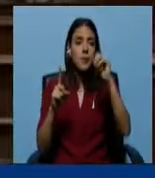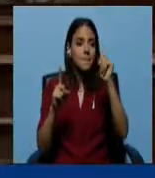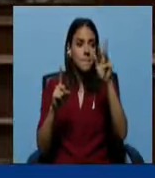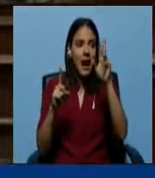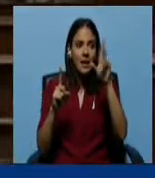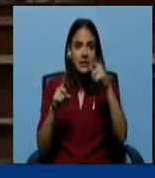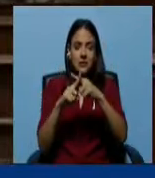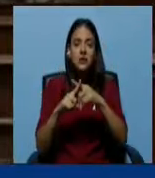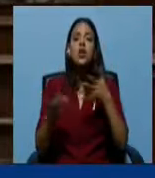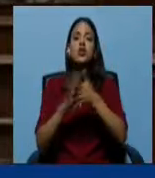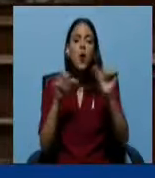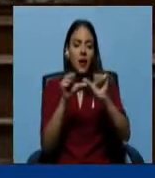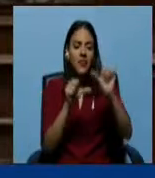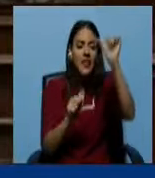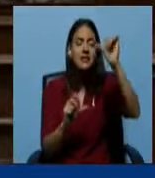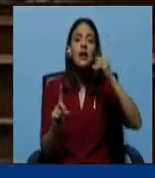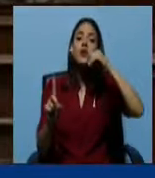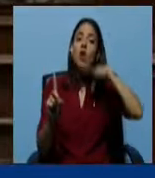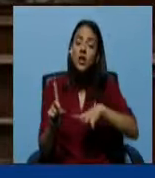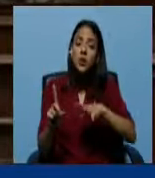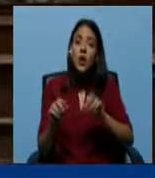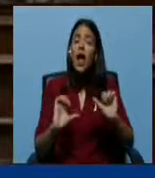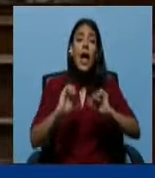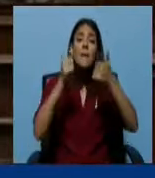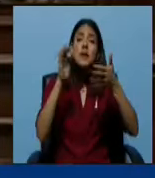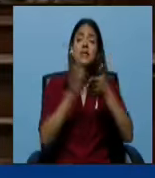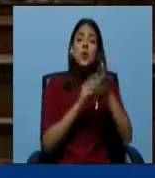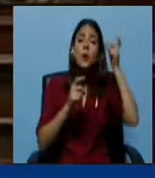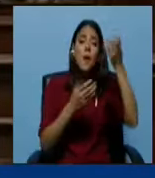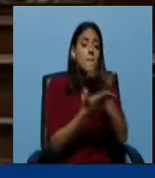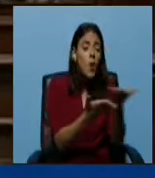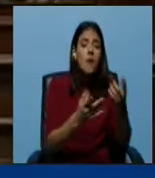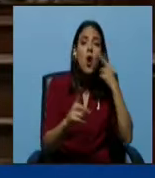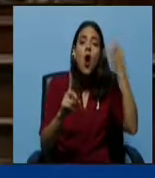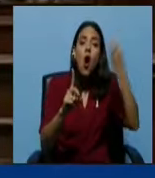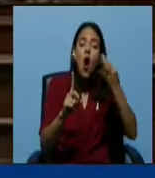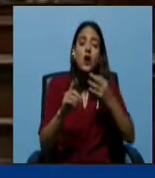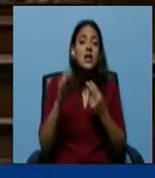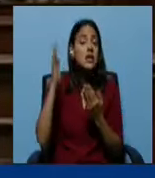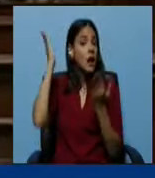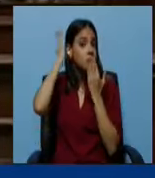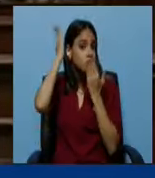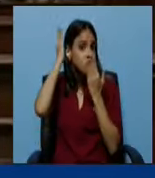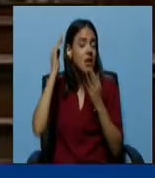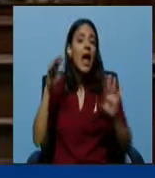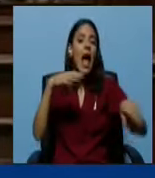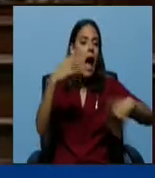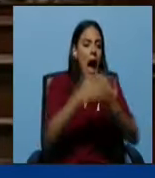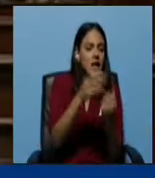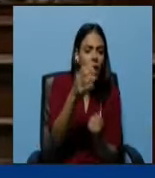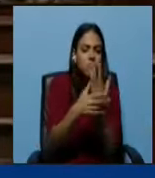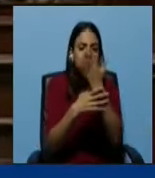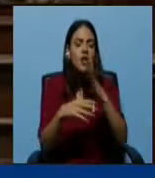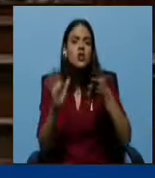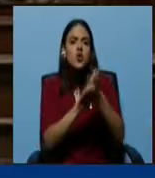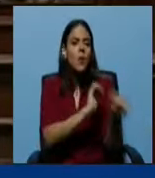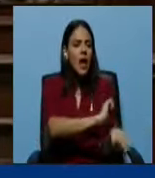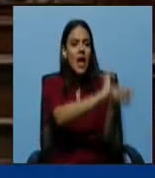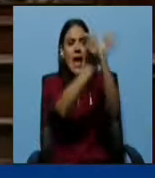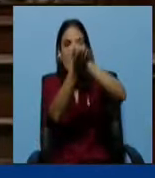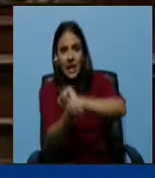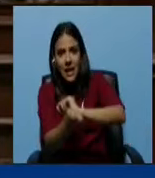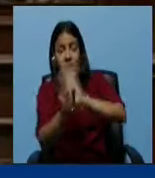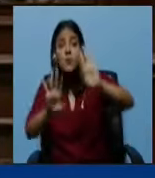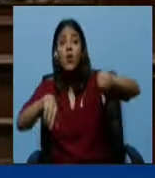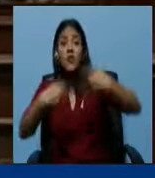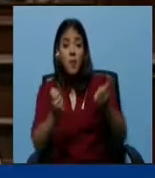de la historia. Desde los pueblos originarios igualitarios hasta el surgimiento del esclavismo. Del surgimiento del